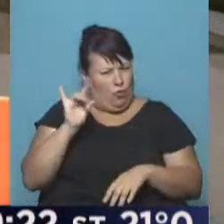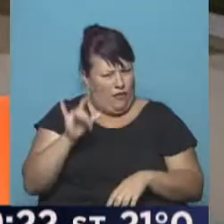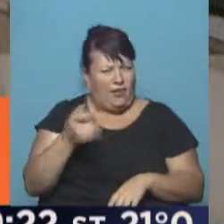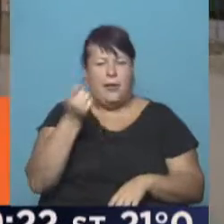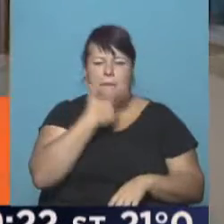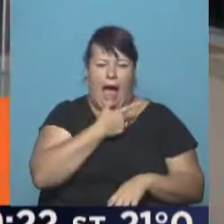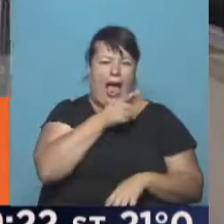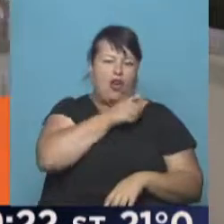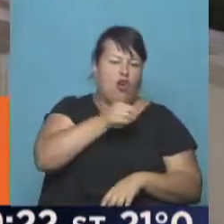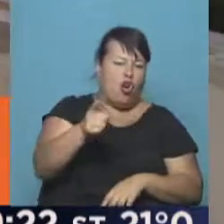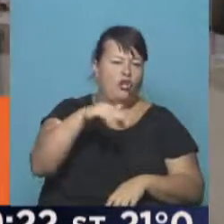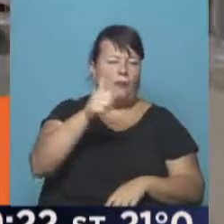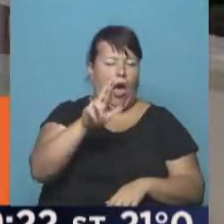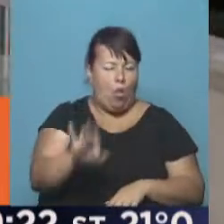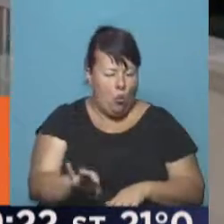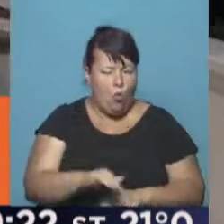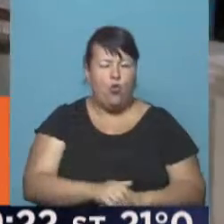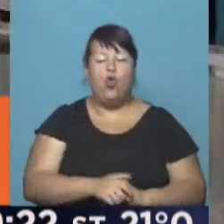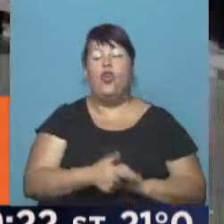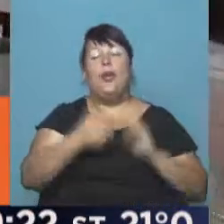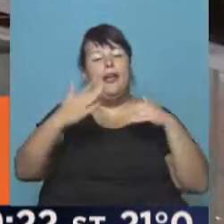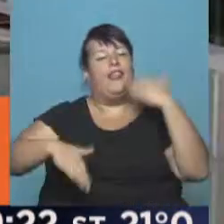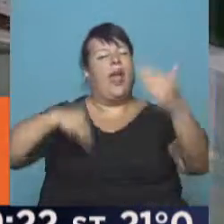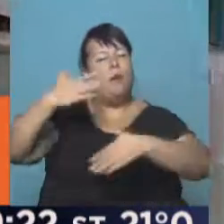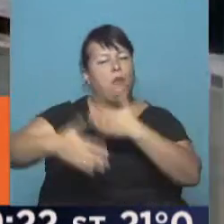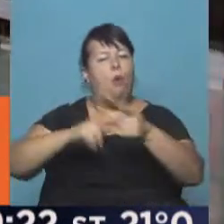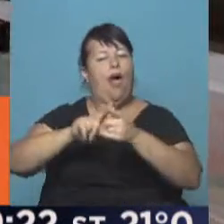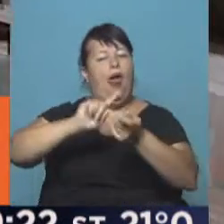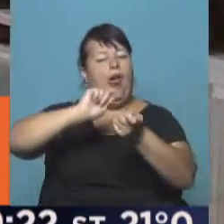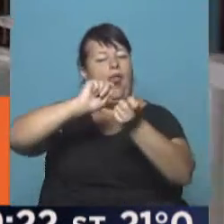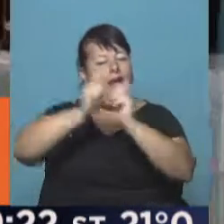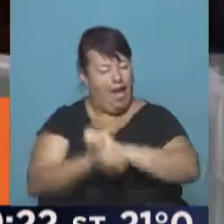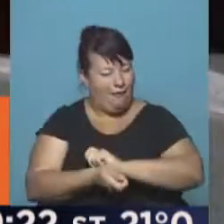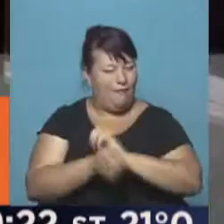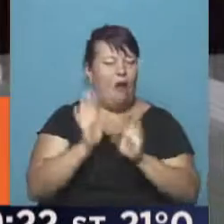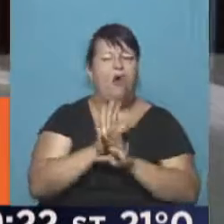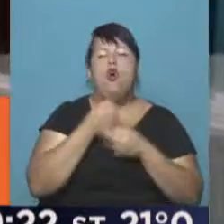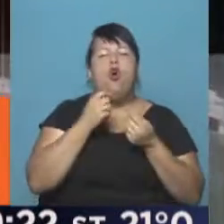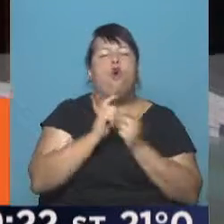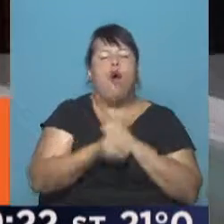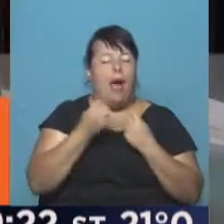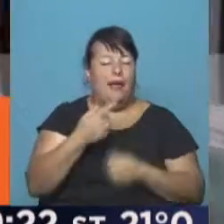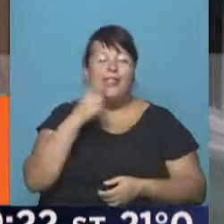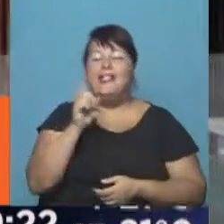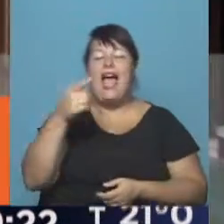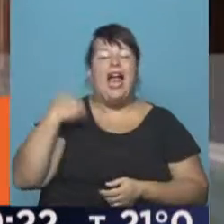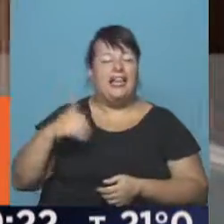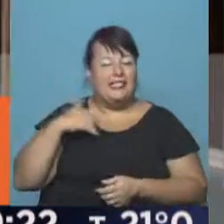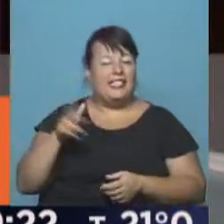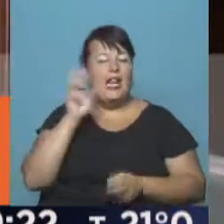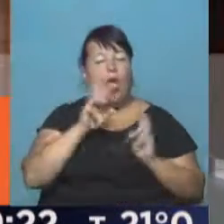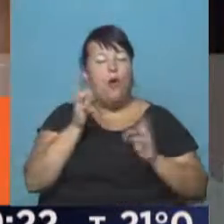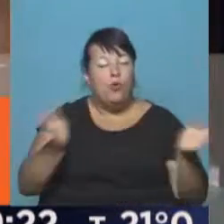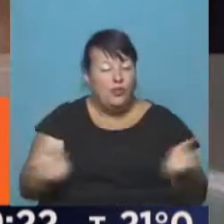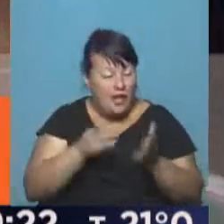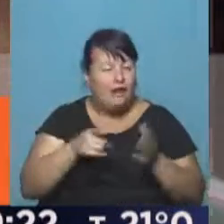Macri contra Maduro, pero luego fue cambiando de posición. Es decir, ¿cuál fue el cambio? En vez de decir que Argentina impulse